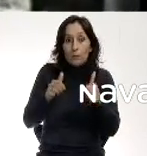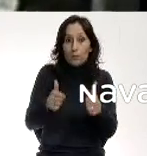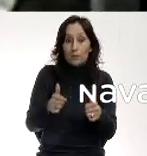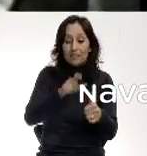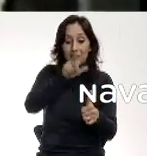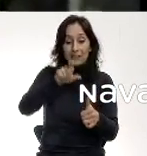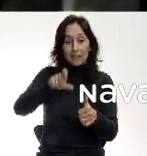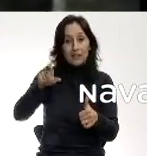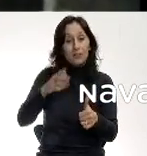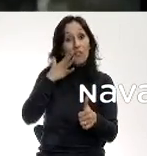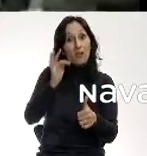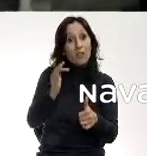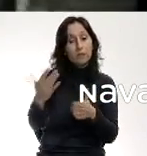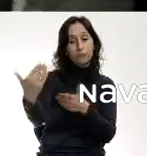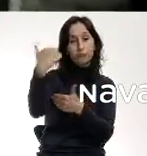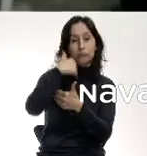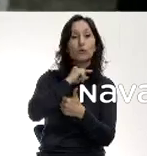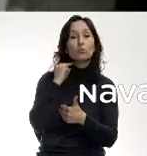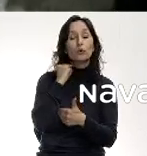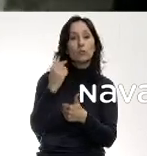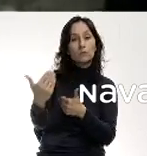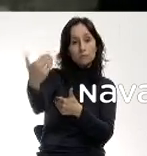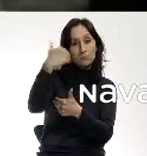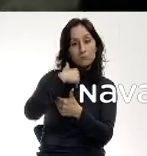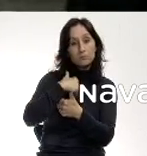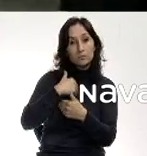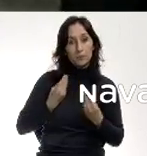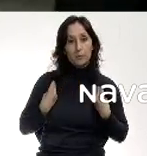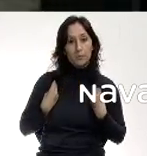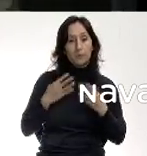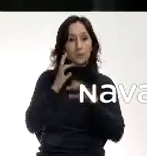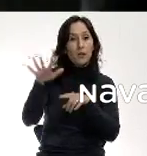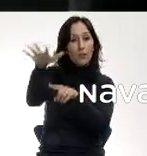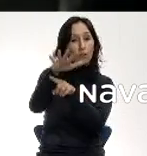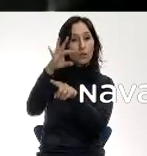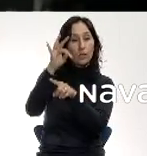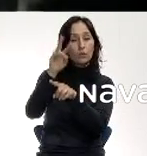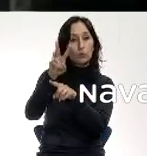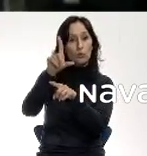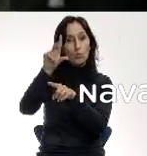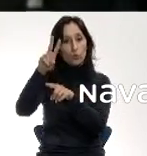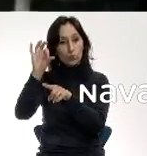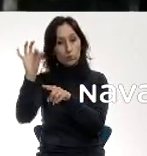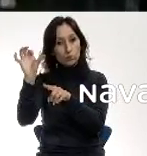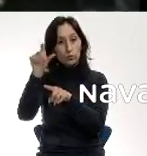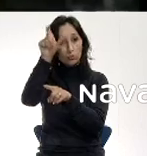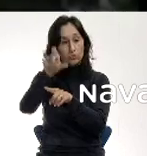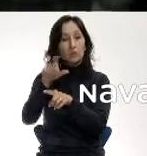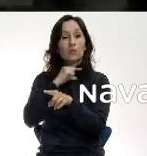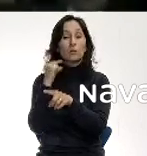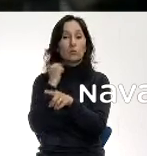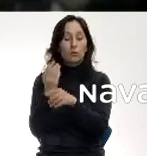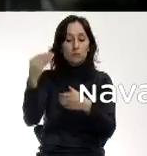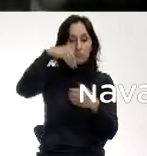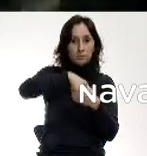personas francesas, que vengan canónigos, que vengan del priorato de Toulouse, y lo que van a hacer es fundar un priorato